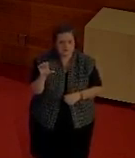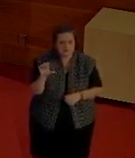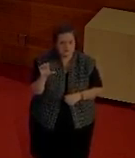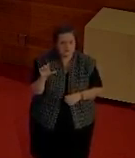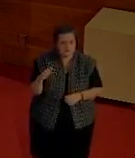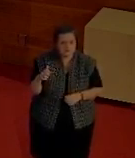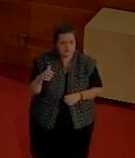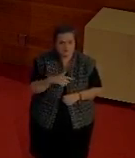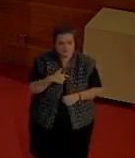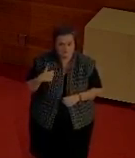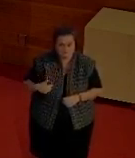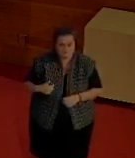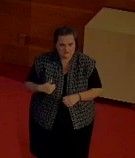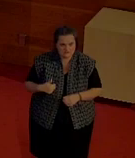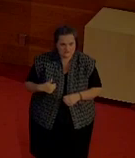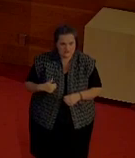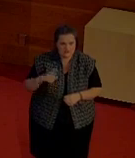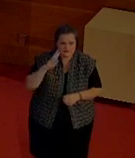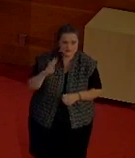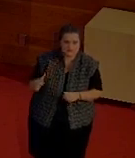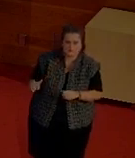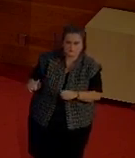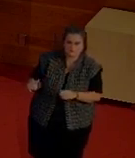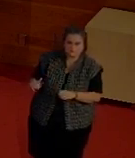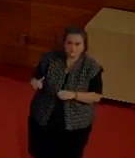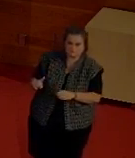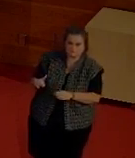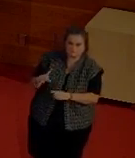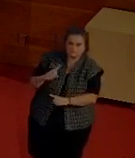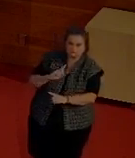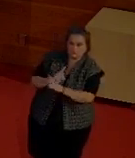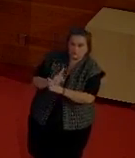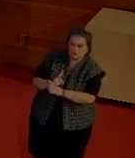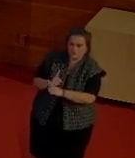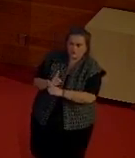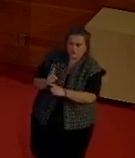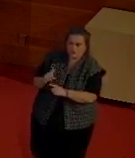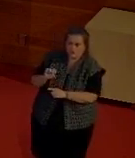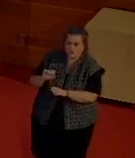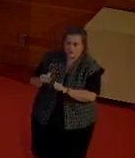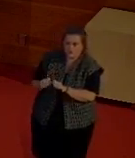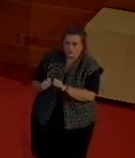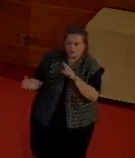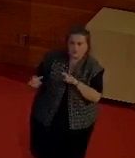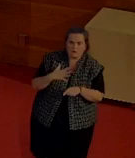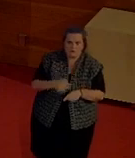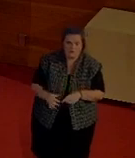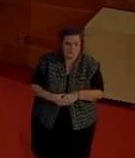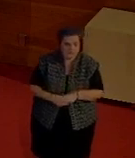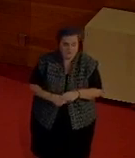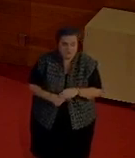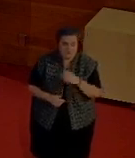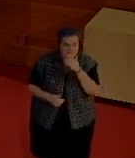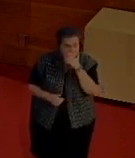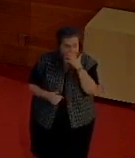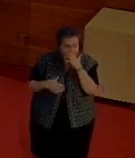que vemos como rival pues no parece estamos alineados con Estados Unidos cuando para nosotros china no representa el mismo temor que para